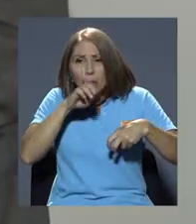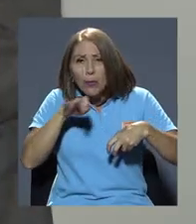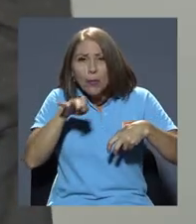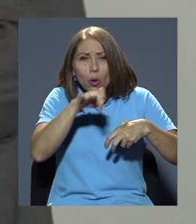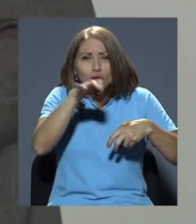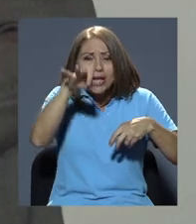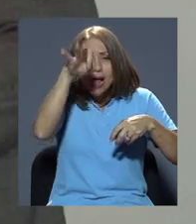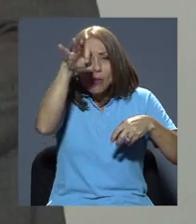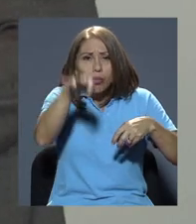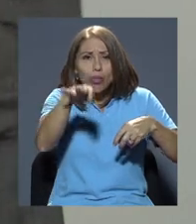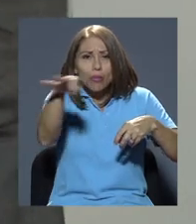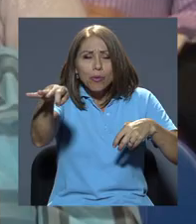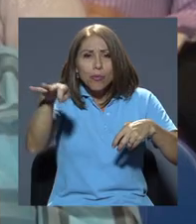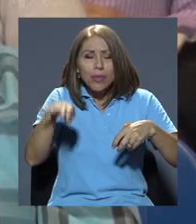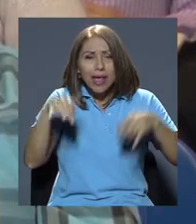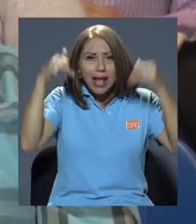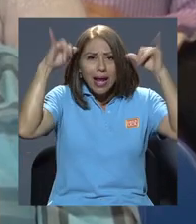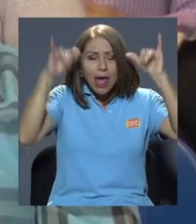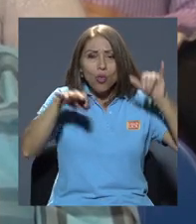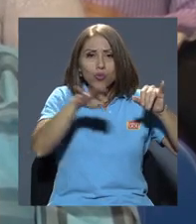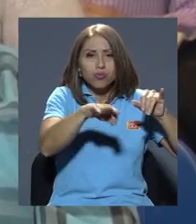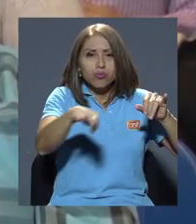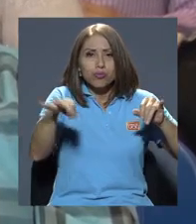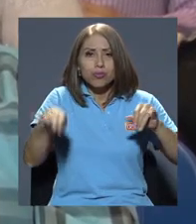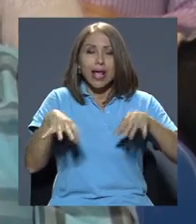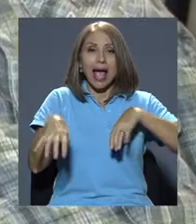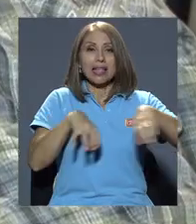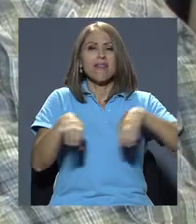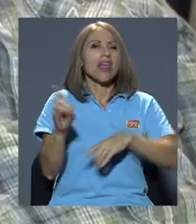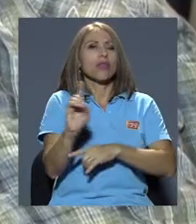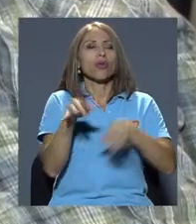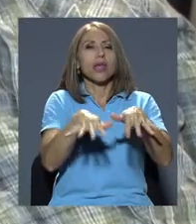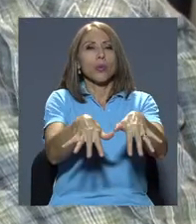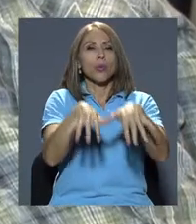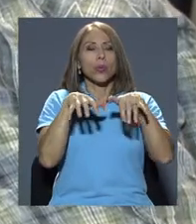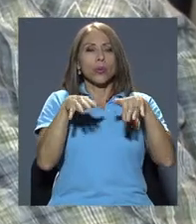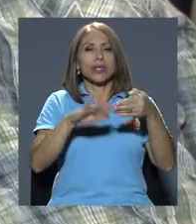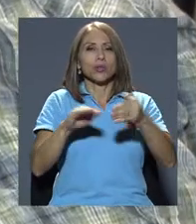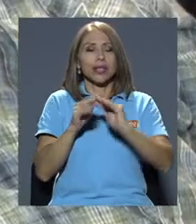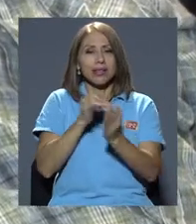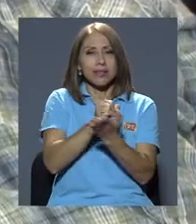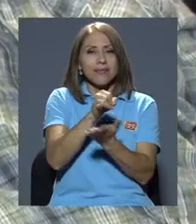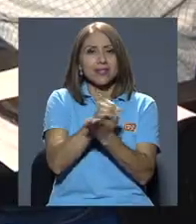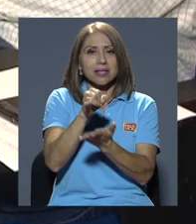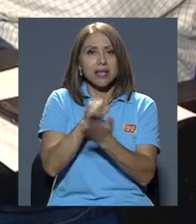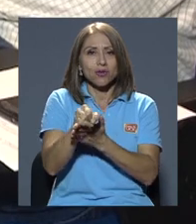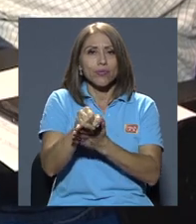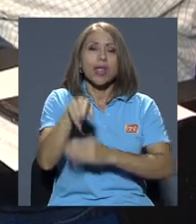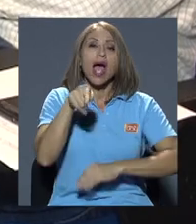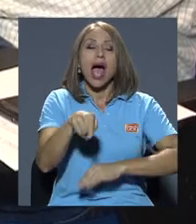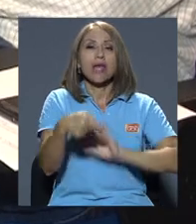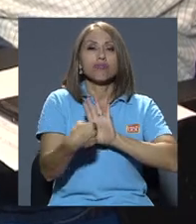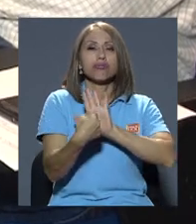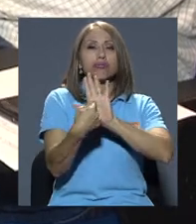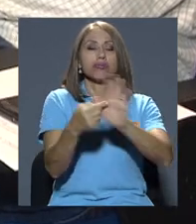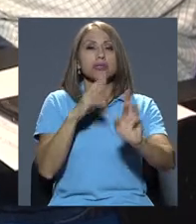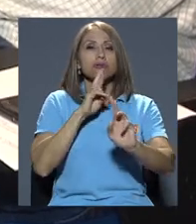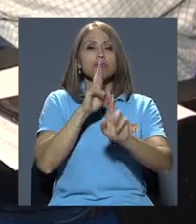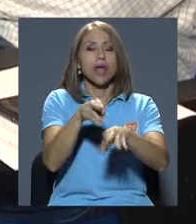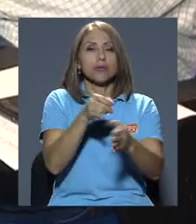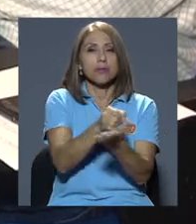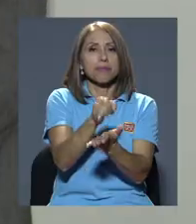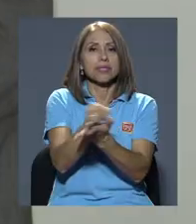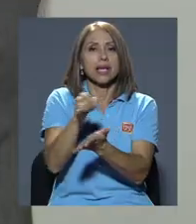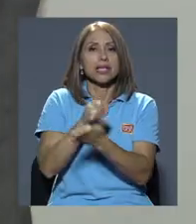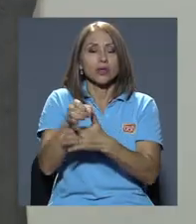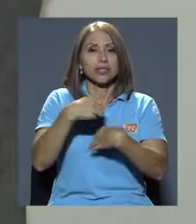en el ganado. La actividad se realizó en el auditorio de la Ciudad de la Investigación y se expusieron los resultados de investigaciones realizadas